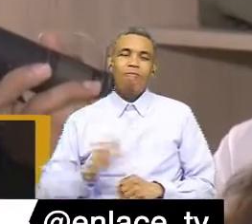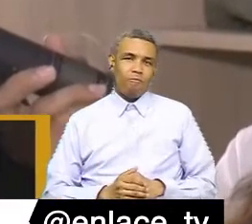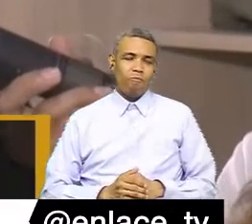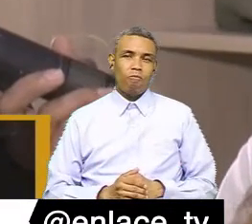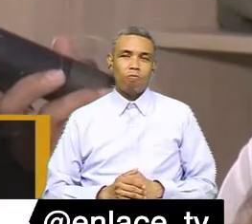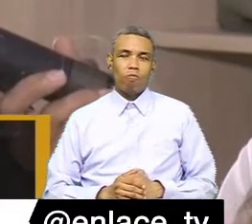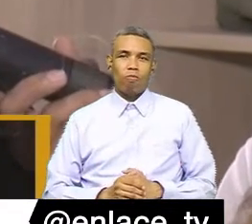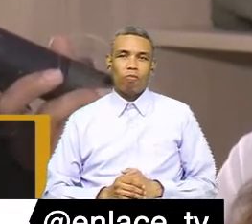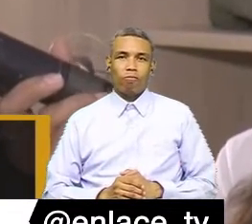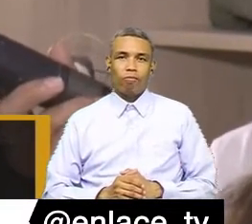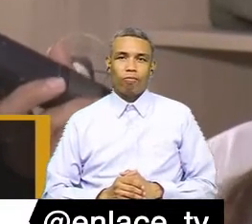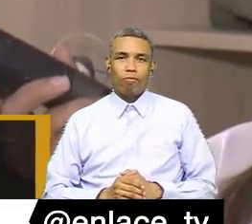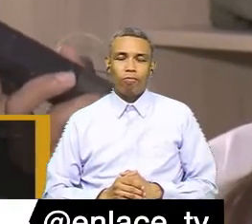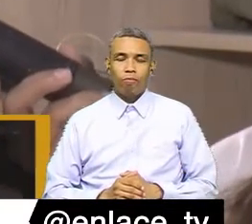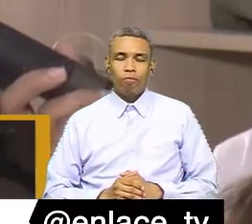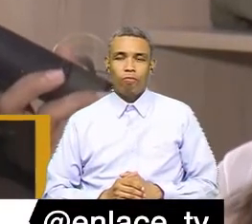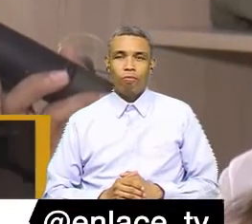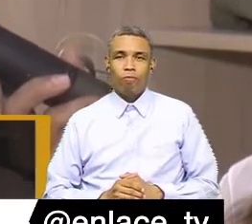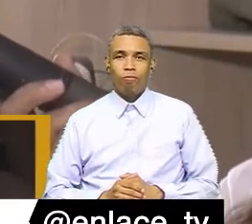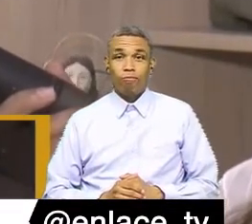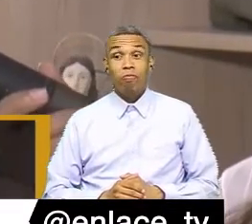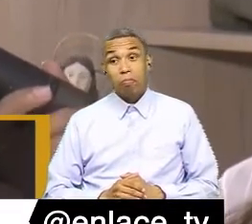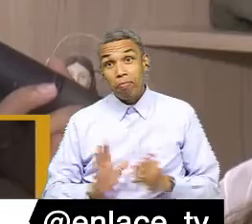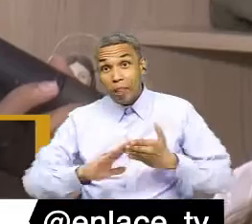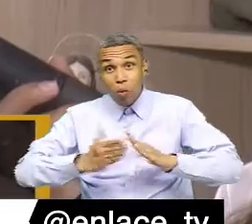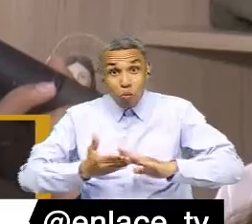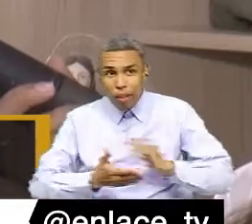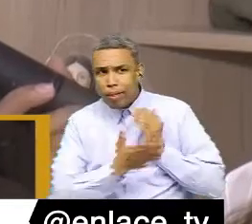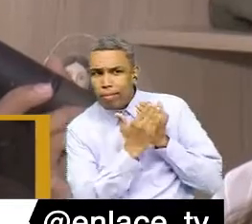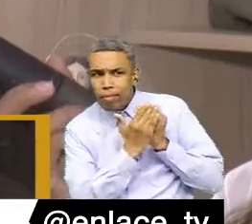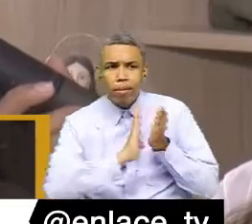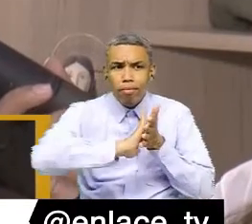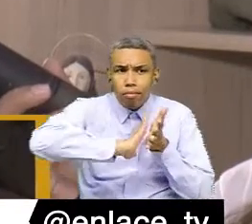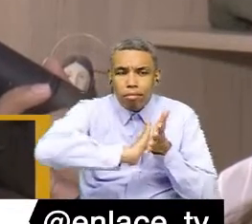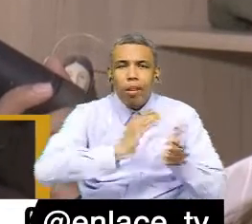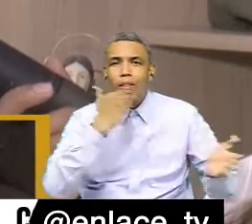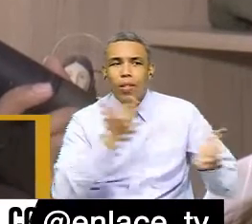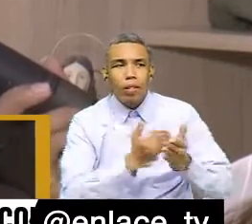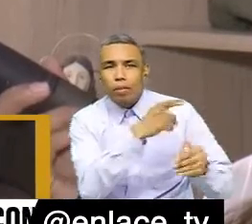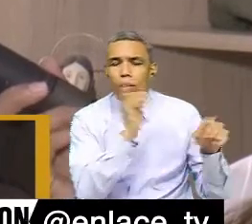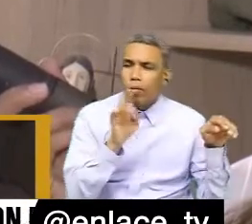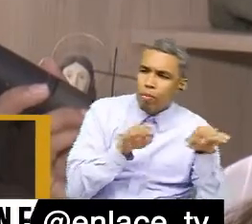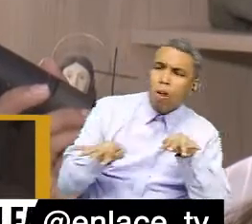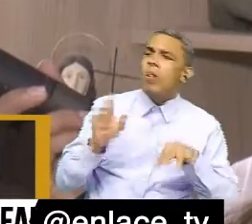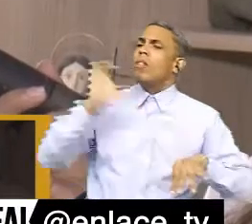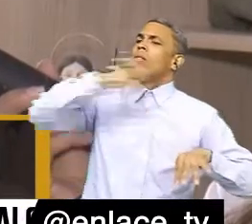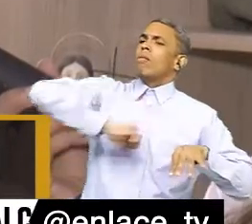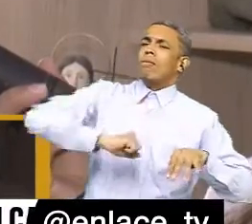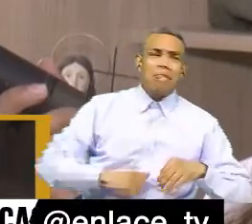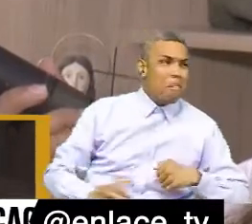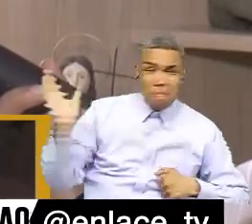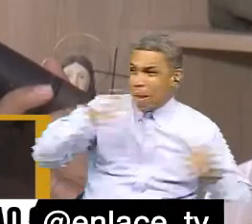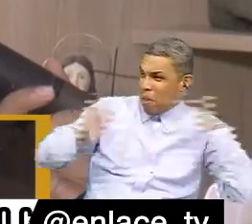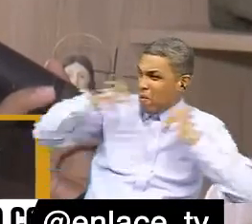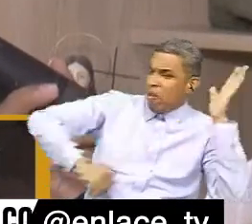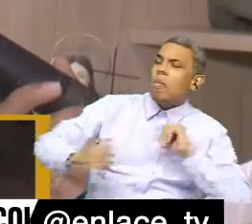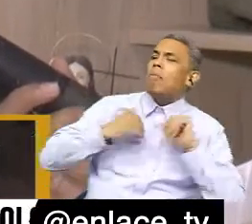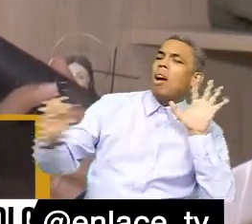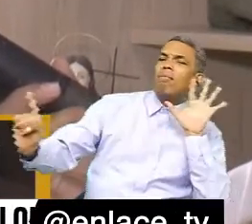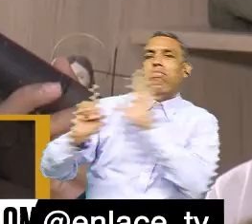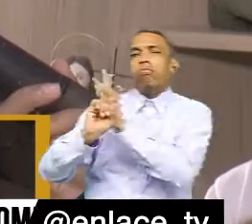importante acá es el apoyo de la comunidad en general que se percata de la situación acuden todos en solidaridad con él